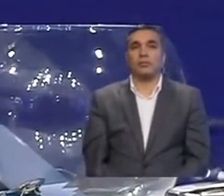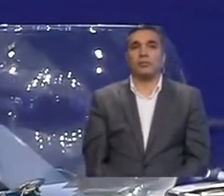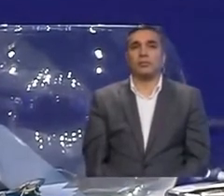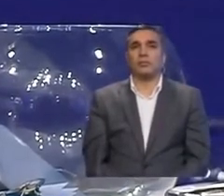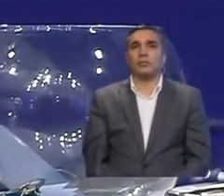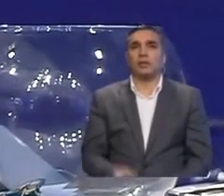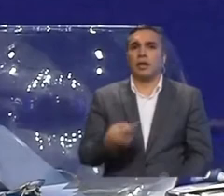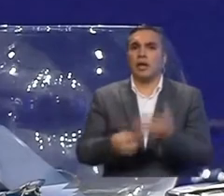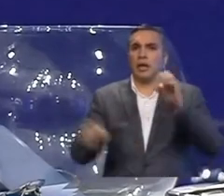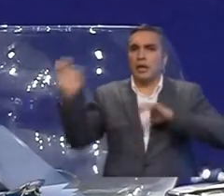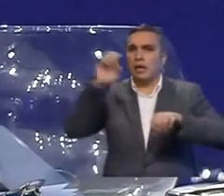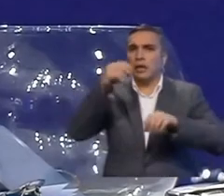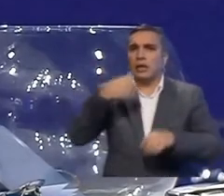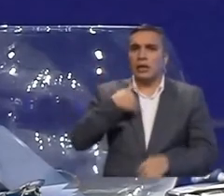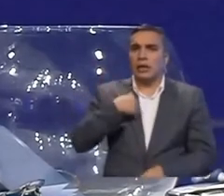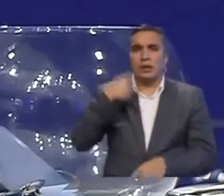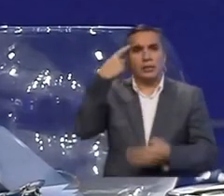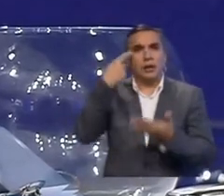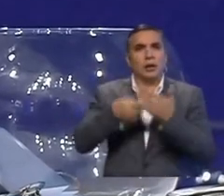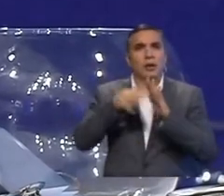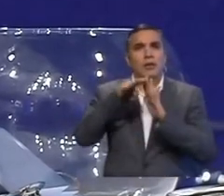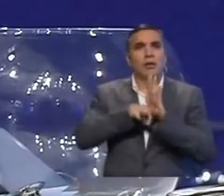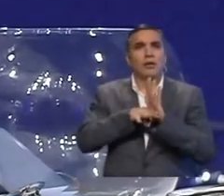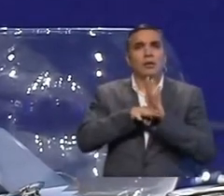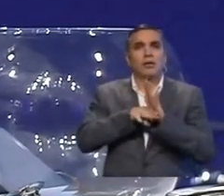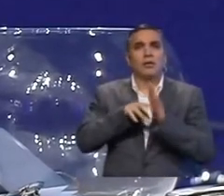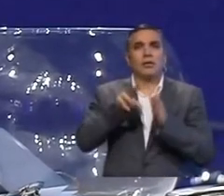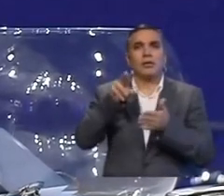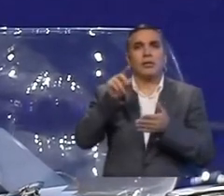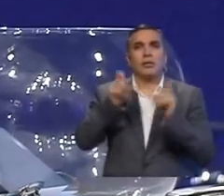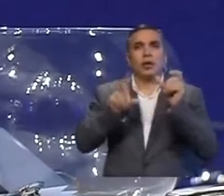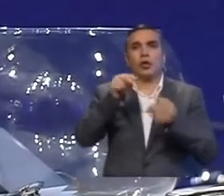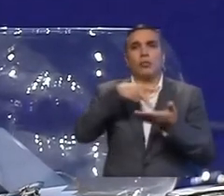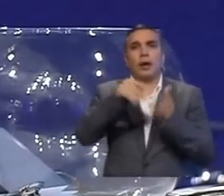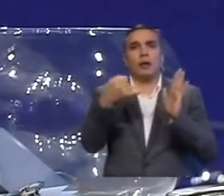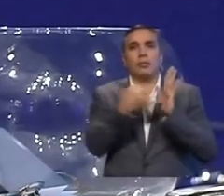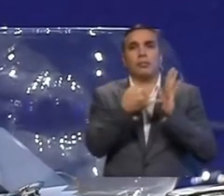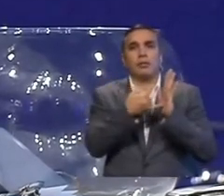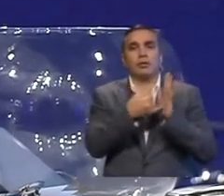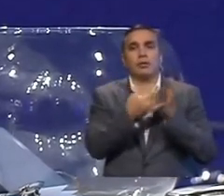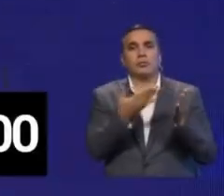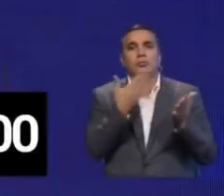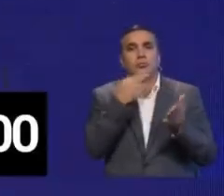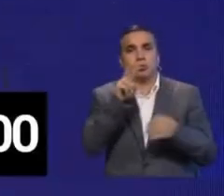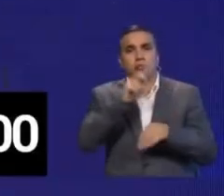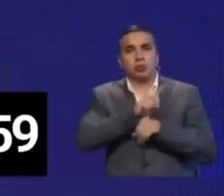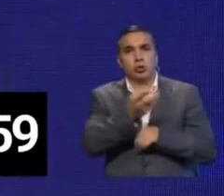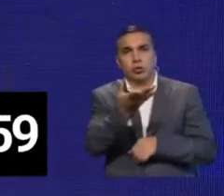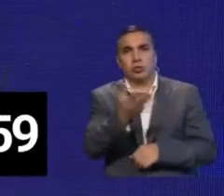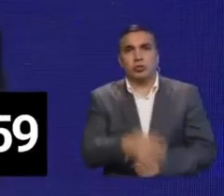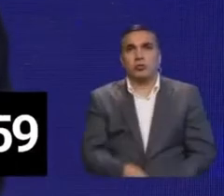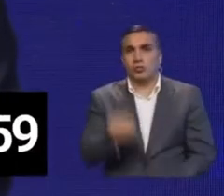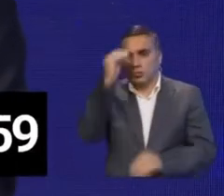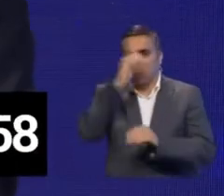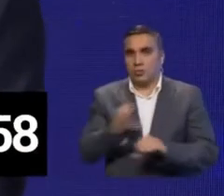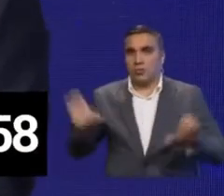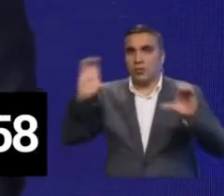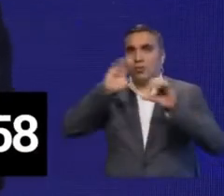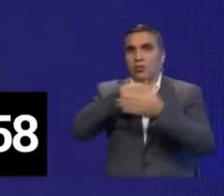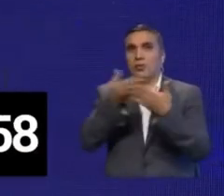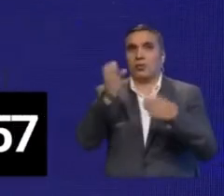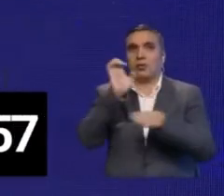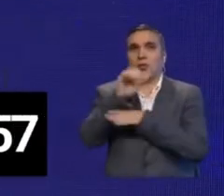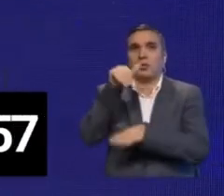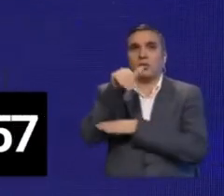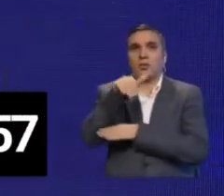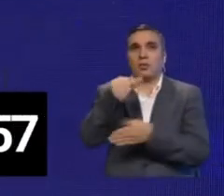¿Qué estrategias adoptará para evitar la evasión tributaria? Sus dos minutos, candidato. Muy buenas noches,